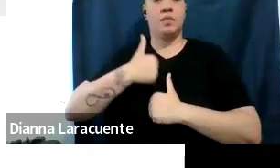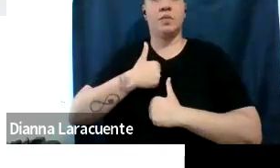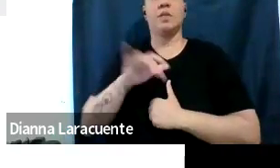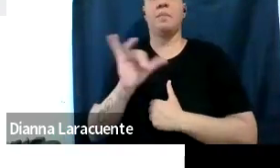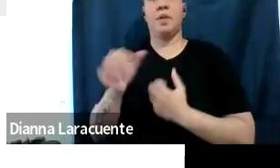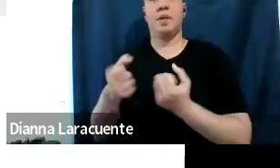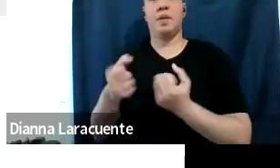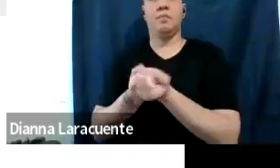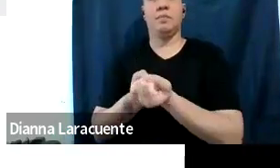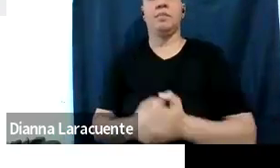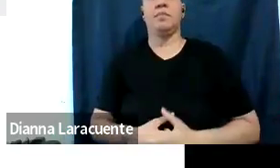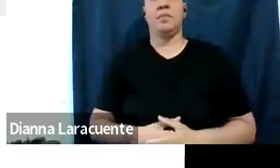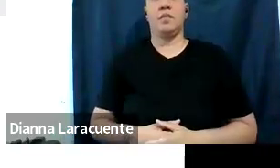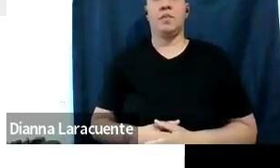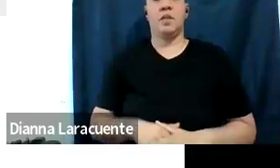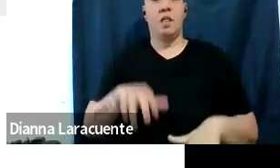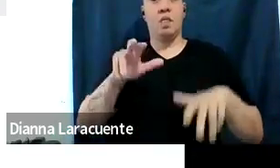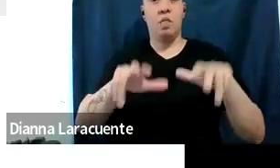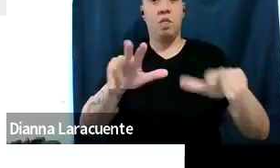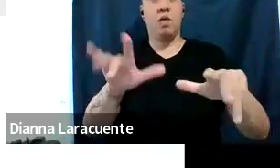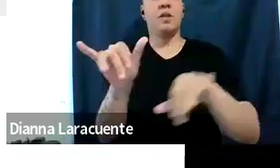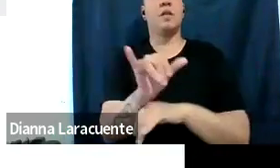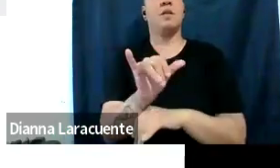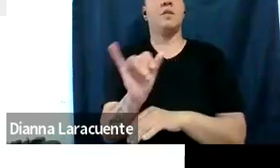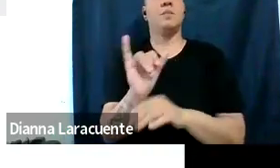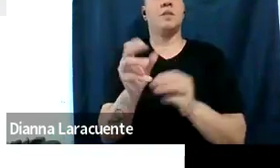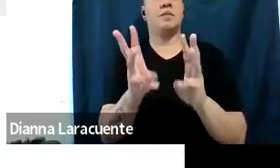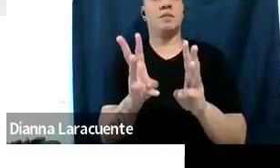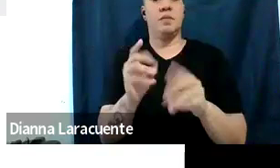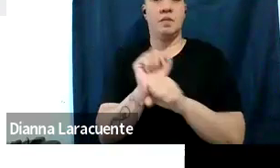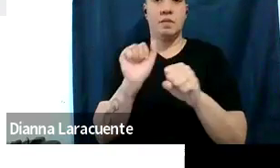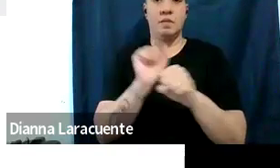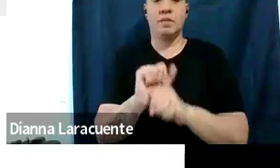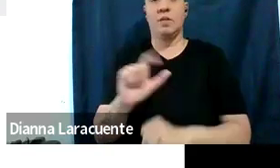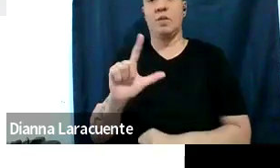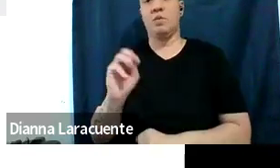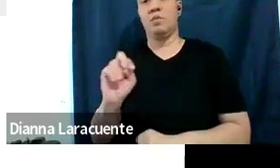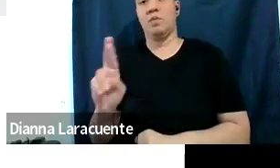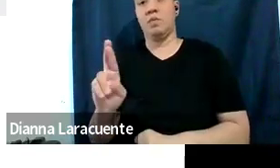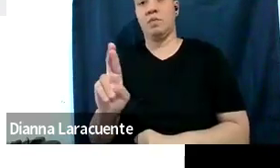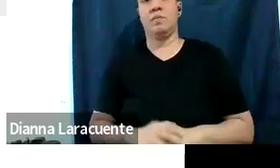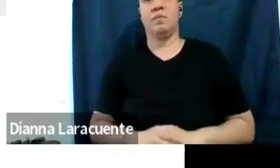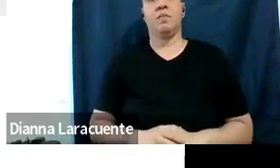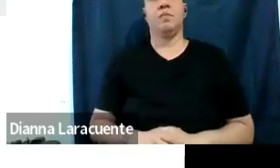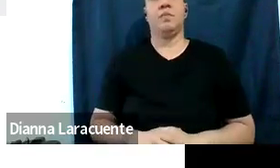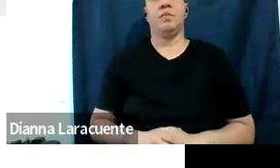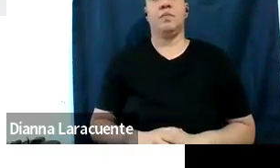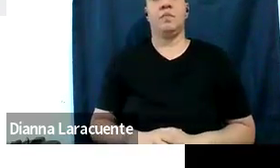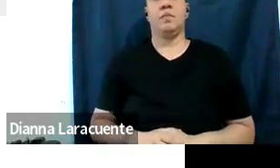respaldar, entorpeciendo de esa manera también el trabajo de Muñoz Rivera, que no